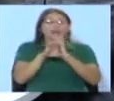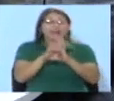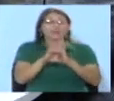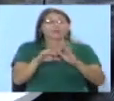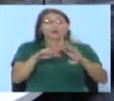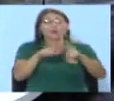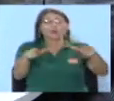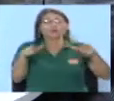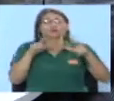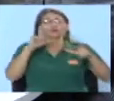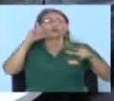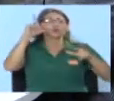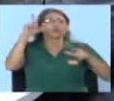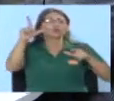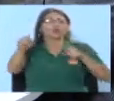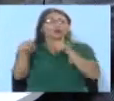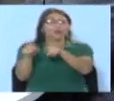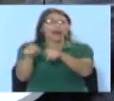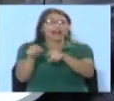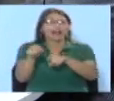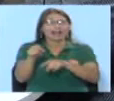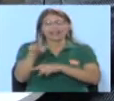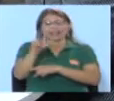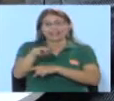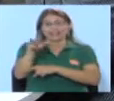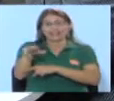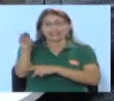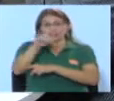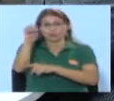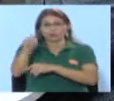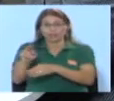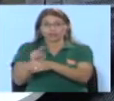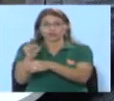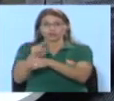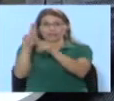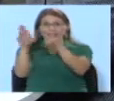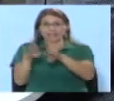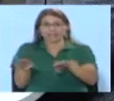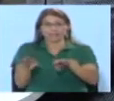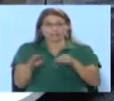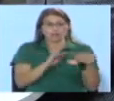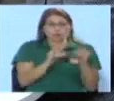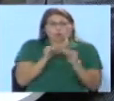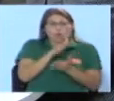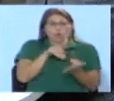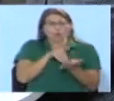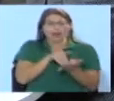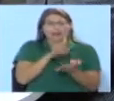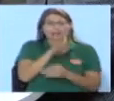la penetración de internet es del 33% y en la zona urbana es del 55%,